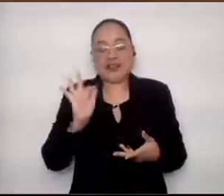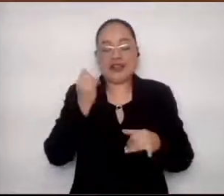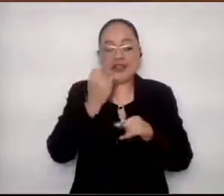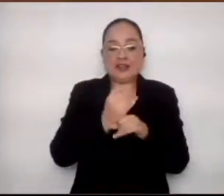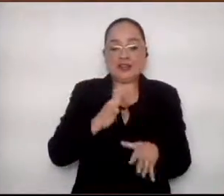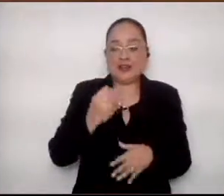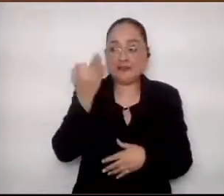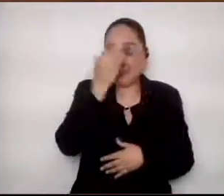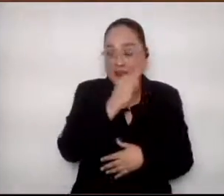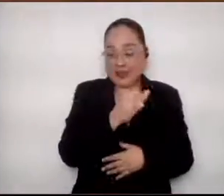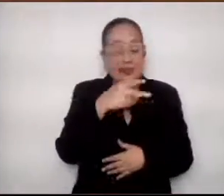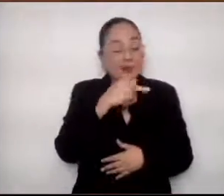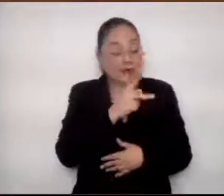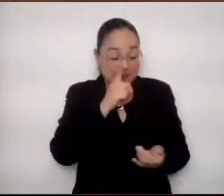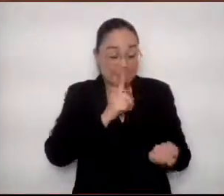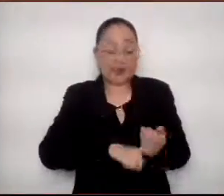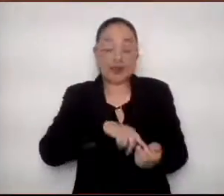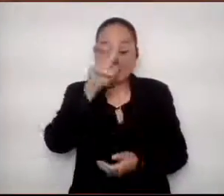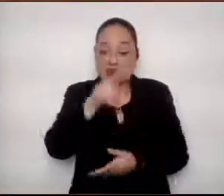infinidad de viajes,